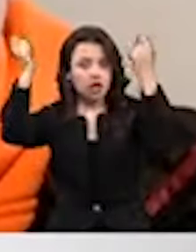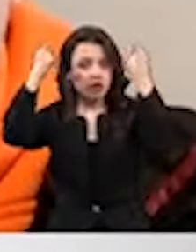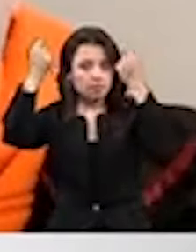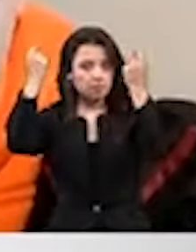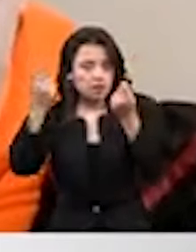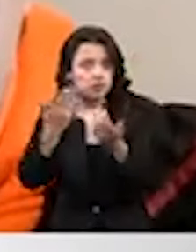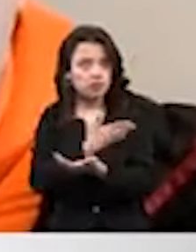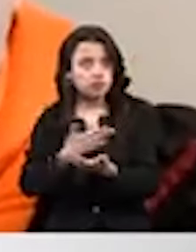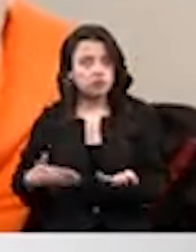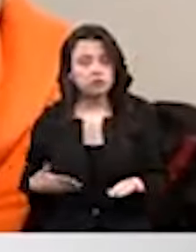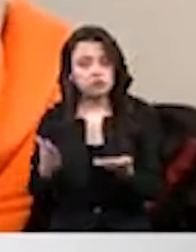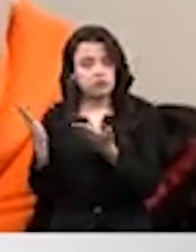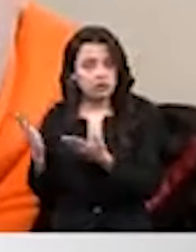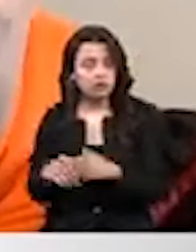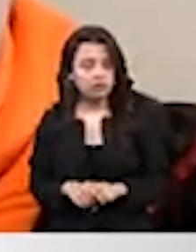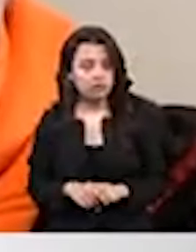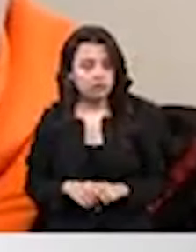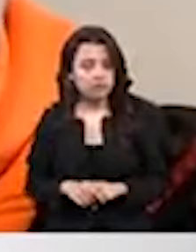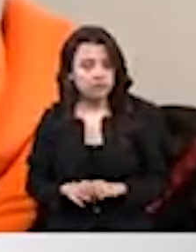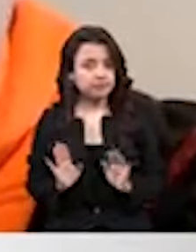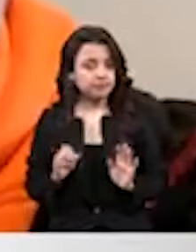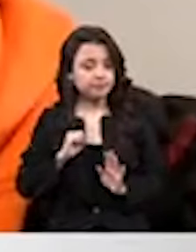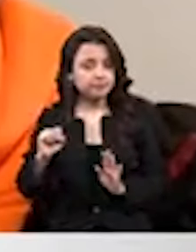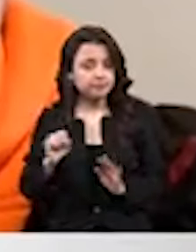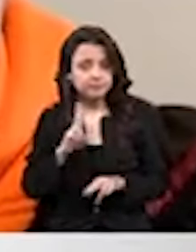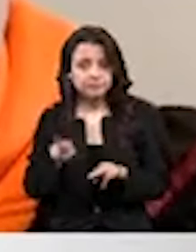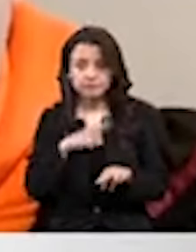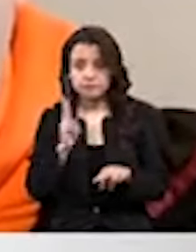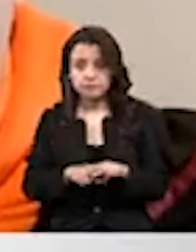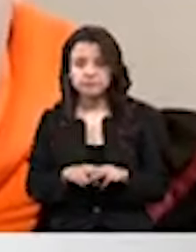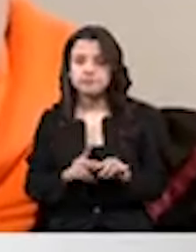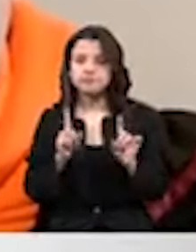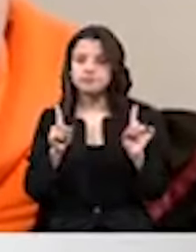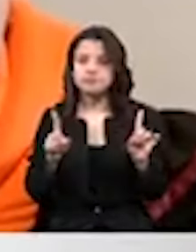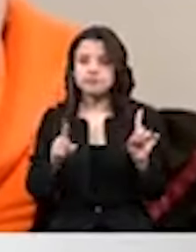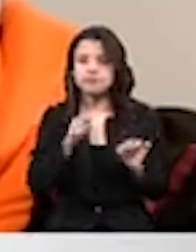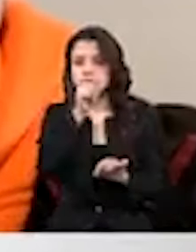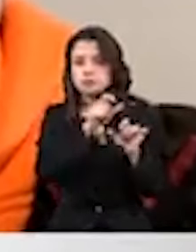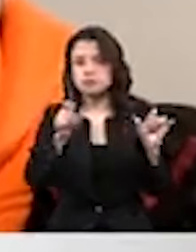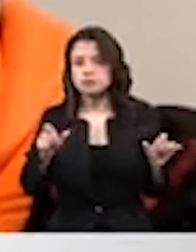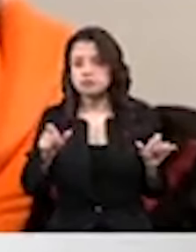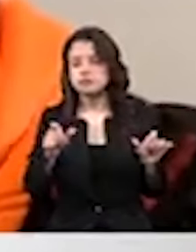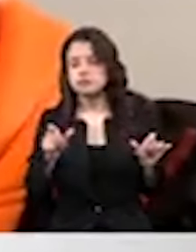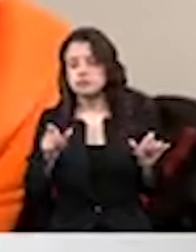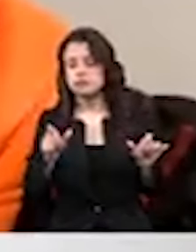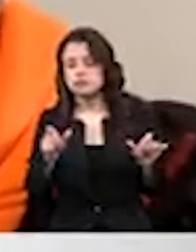en derecho y no en los términos políticos, como desafortunadamente la inmensa mayoría de